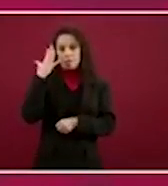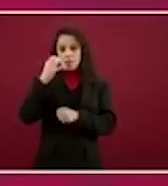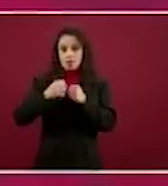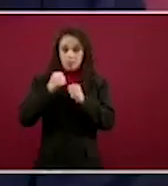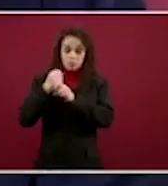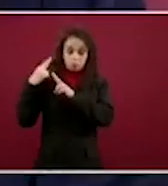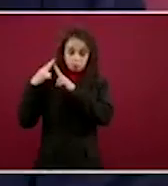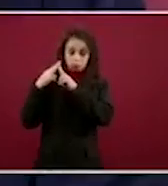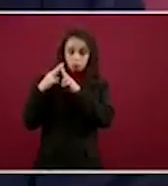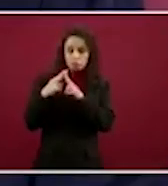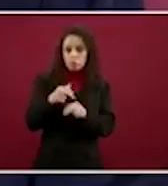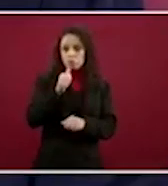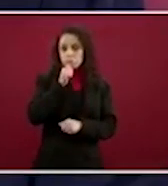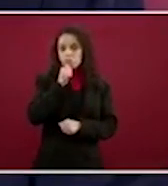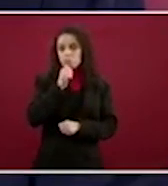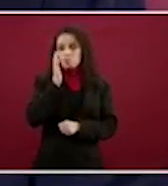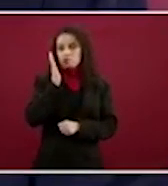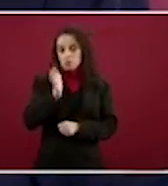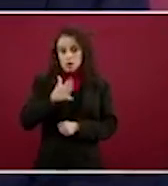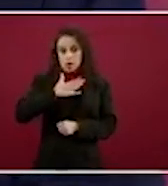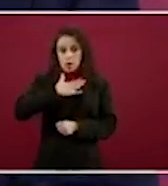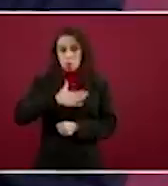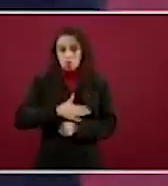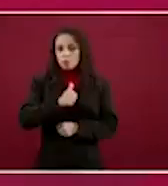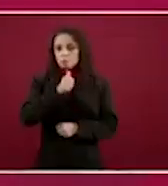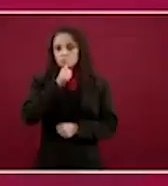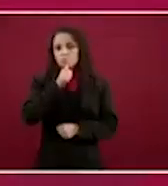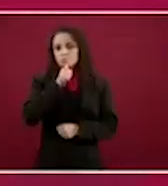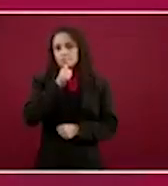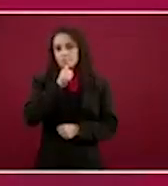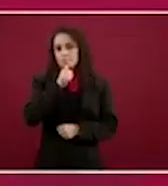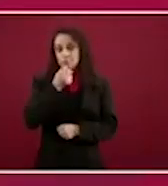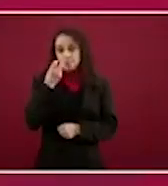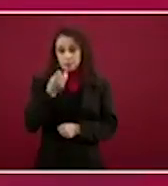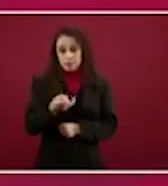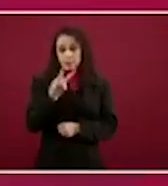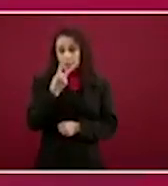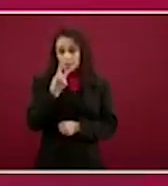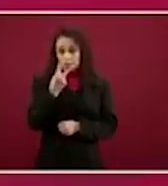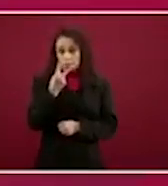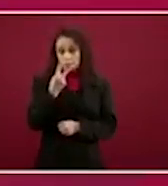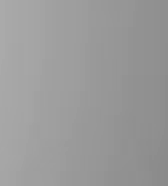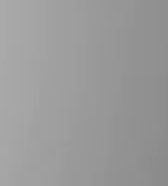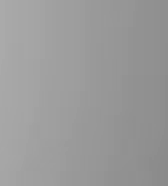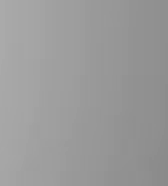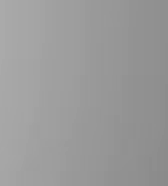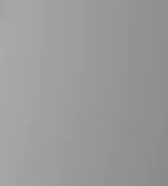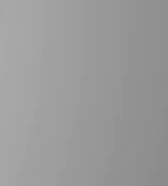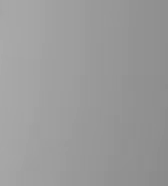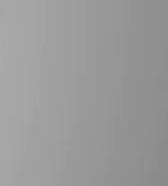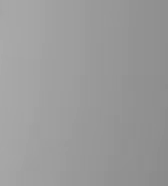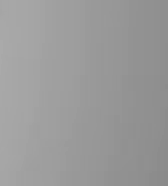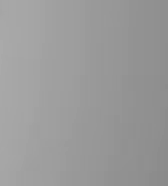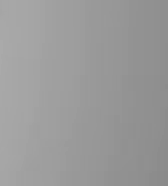que en eeuu se haga lo mismo informó luís everardo